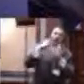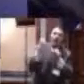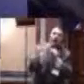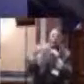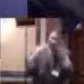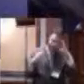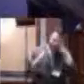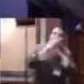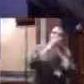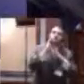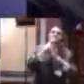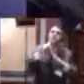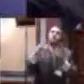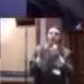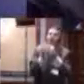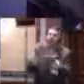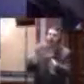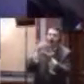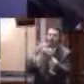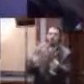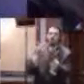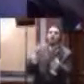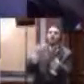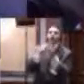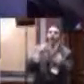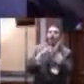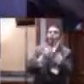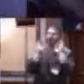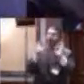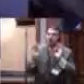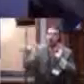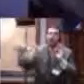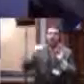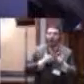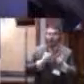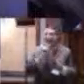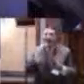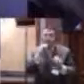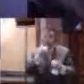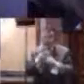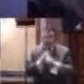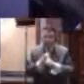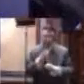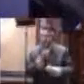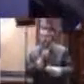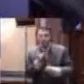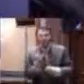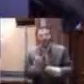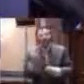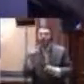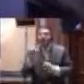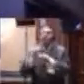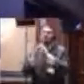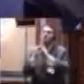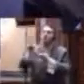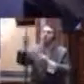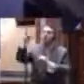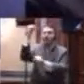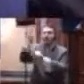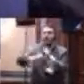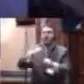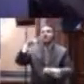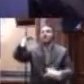propone imponerle es de $26 millones americanos. Esa es la multa.